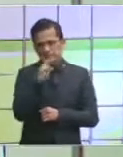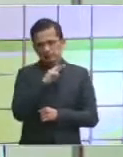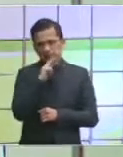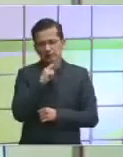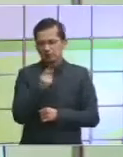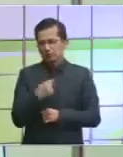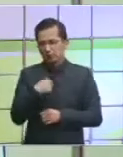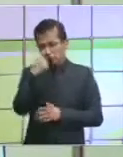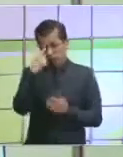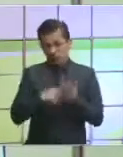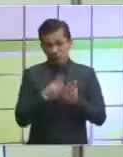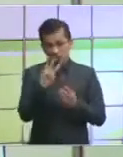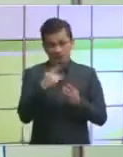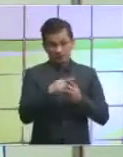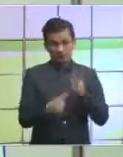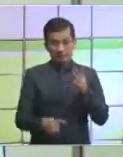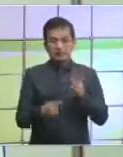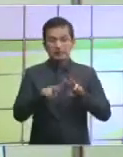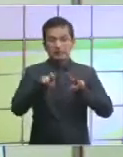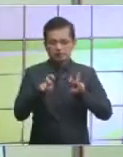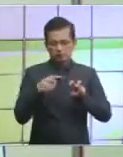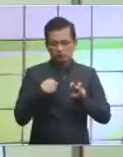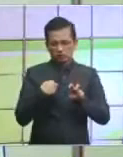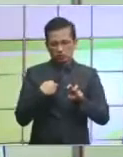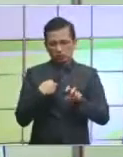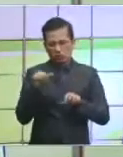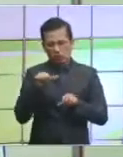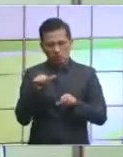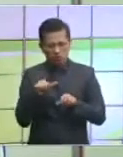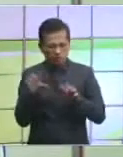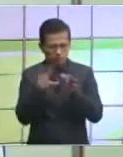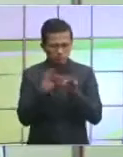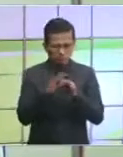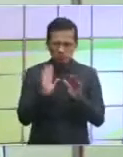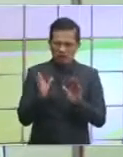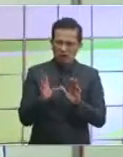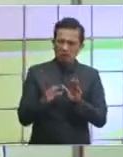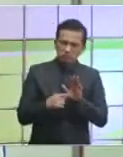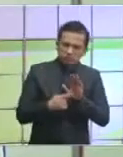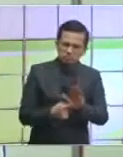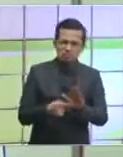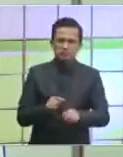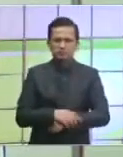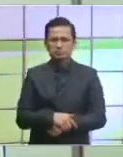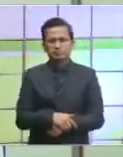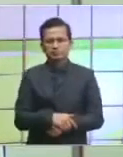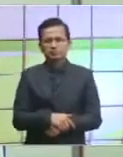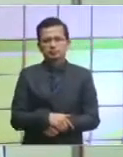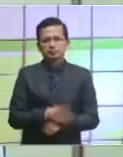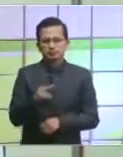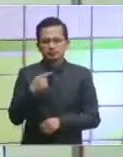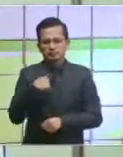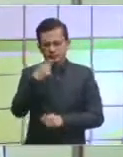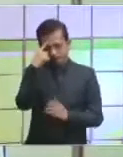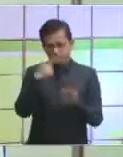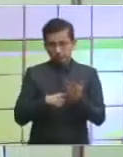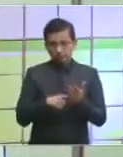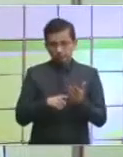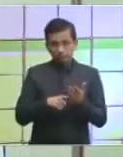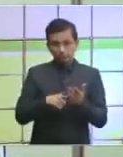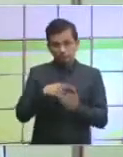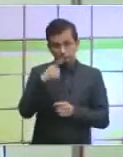tres temas que yo me planteaba están están expuestos pero sí creo que en las condiciones bien